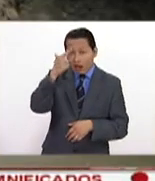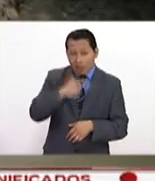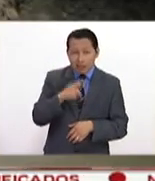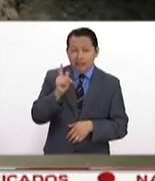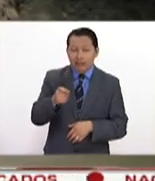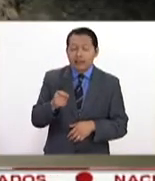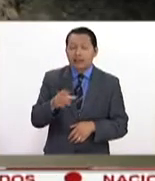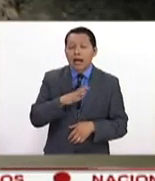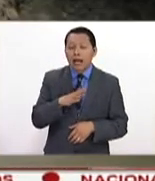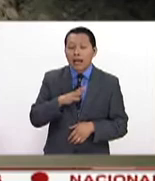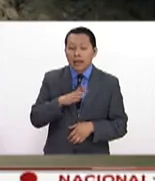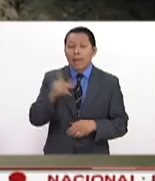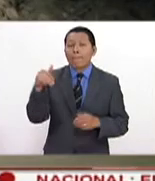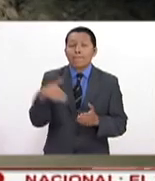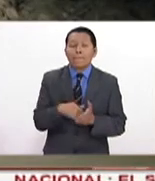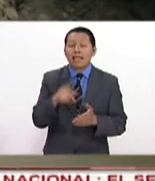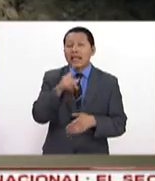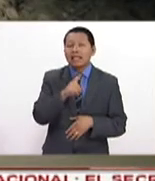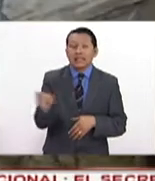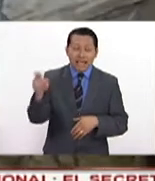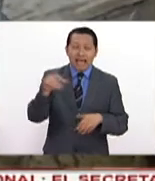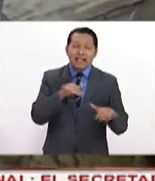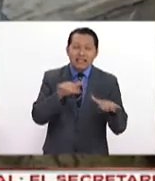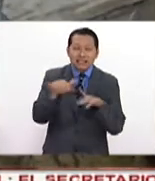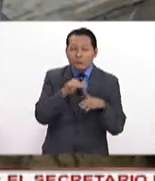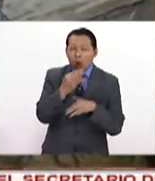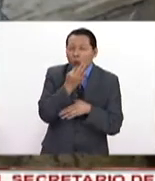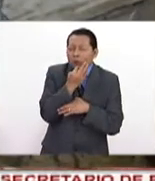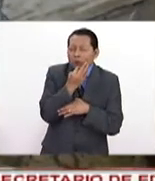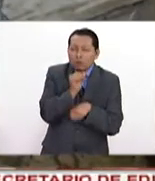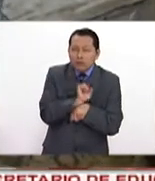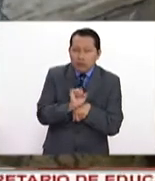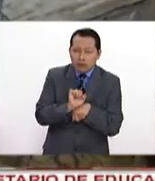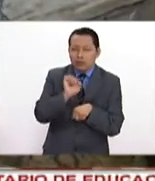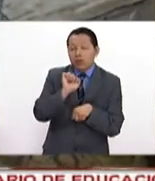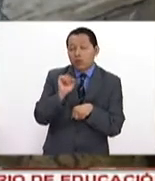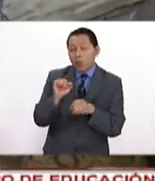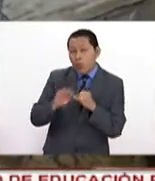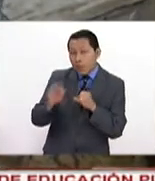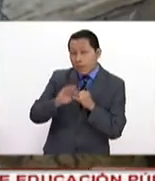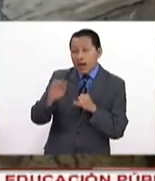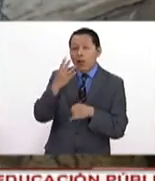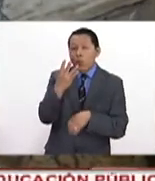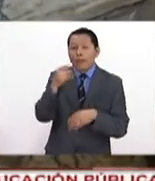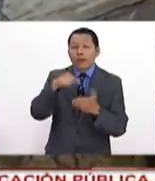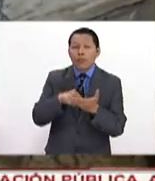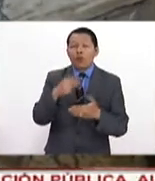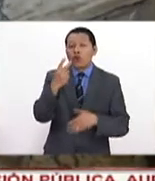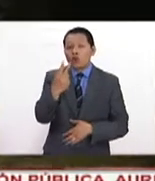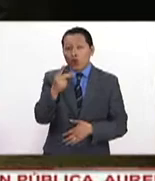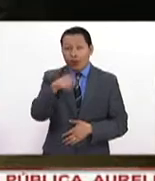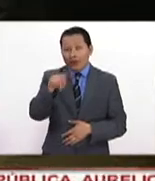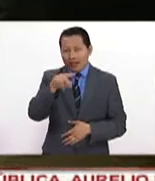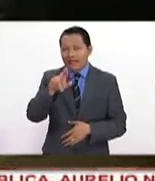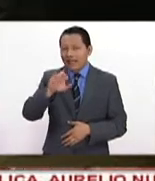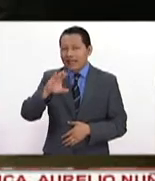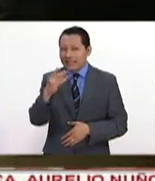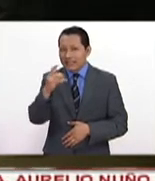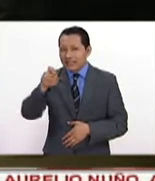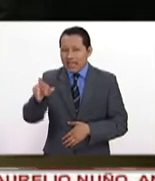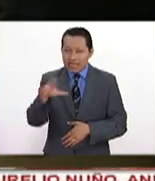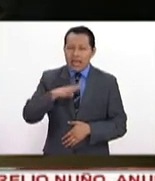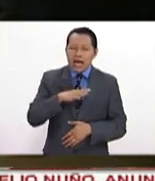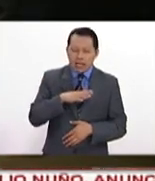ocurrido más de 1,100 réplicas, siendo la última 4.2 grados en la escala de Richter. Es